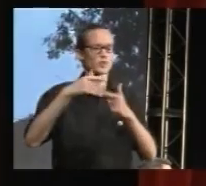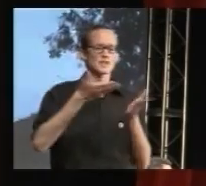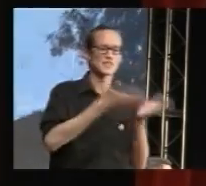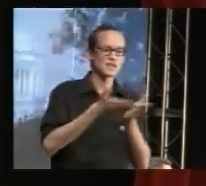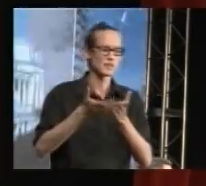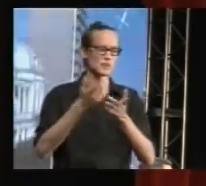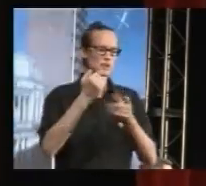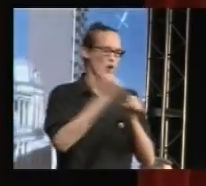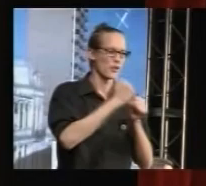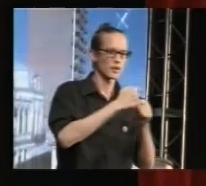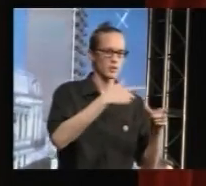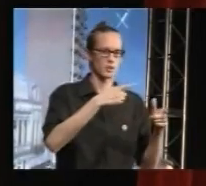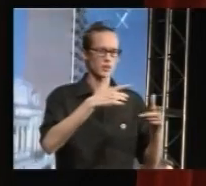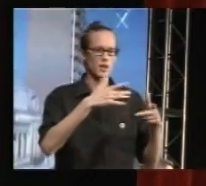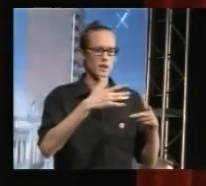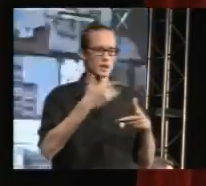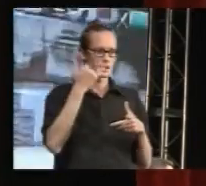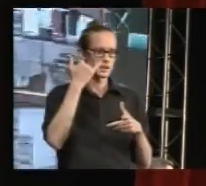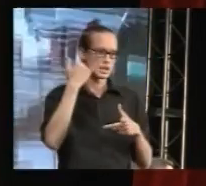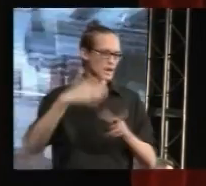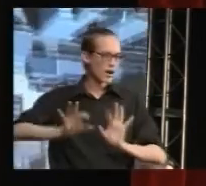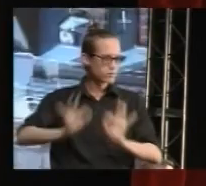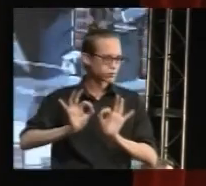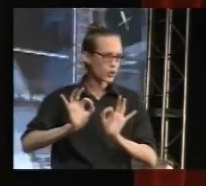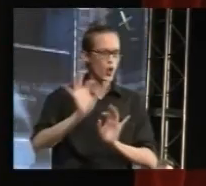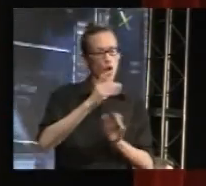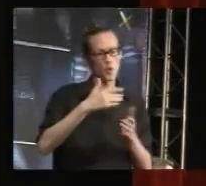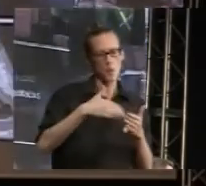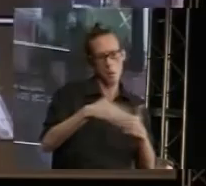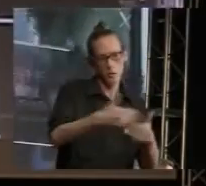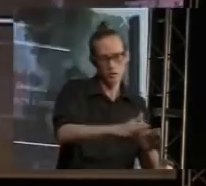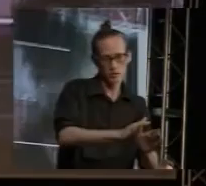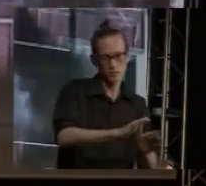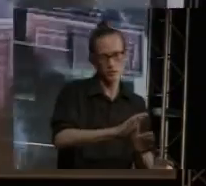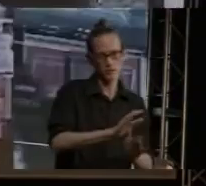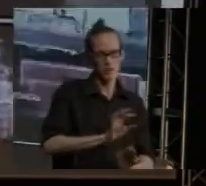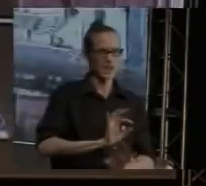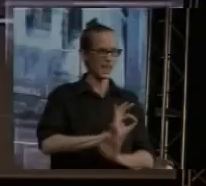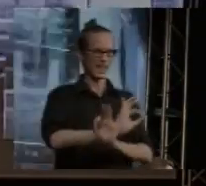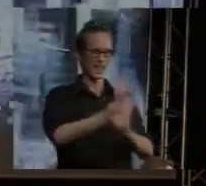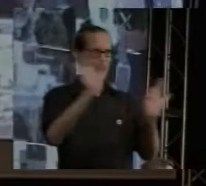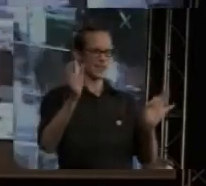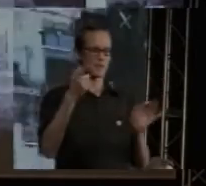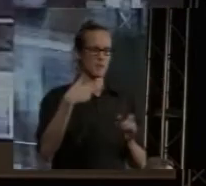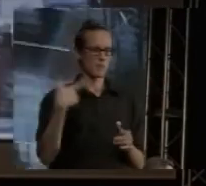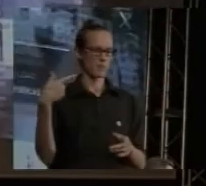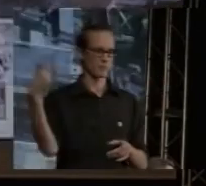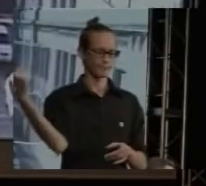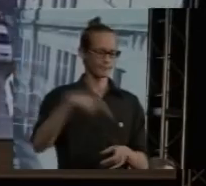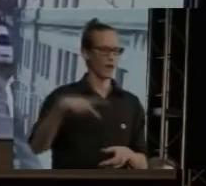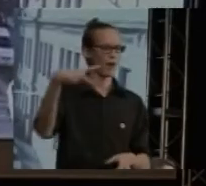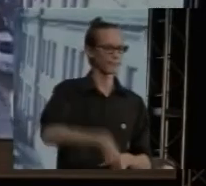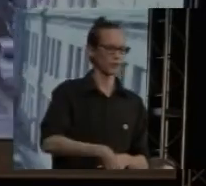y acciones realizadas en marcha o en proceso de licitación. Nadie detendrá lo que estamos haciendo. Este